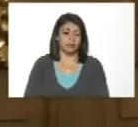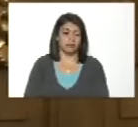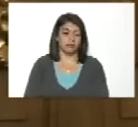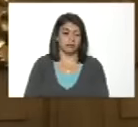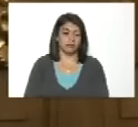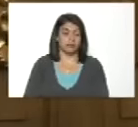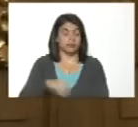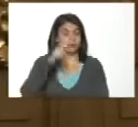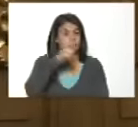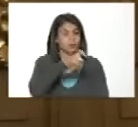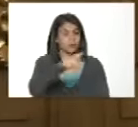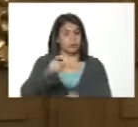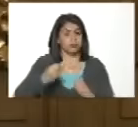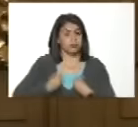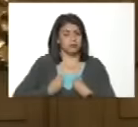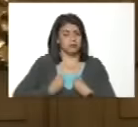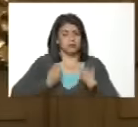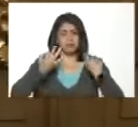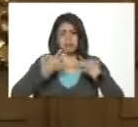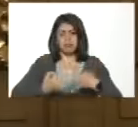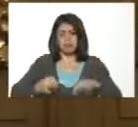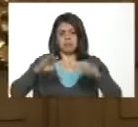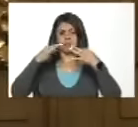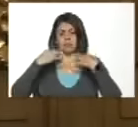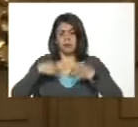de pueblo, sencilla,